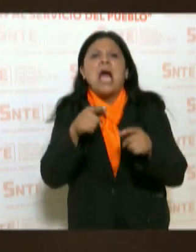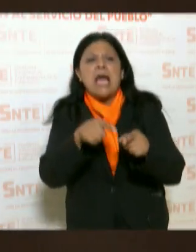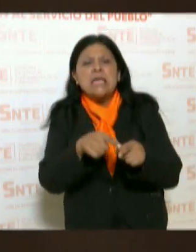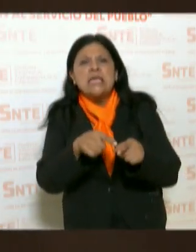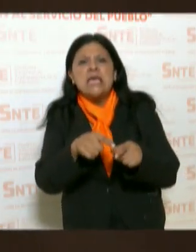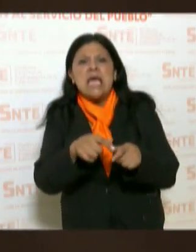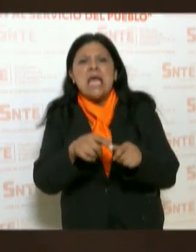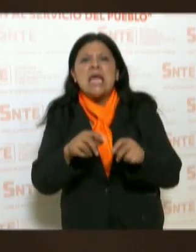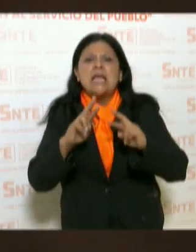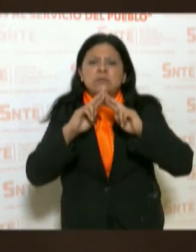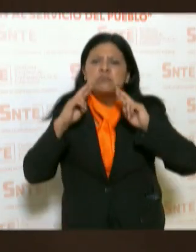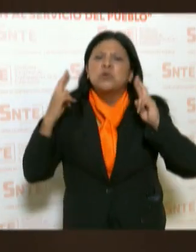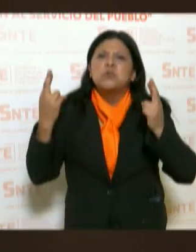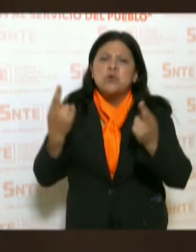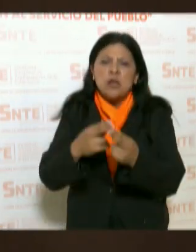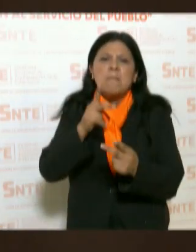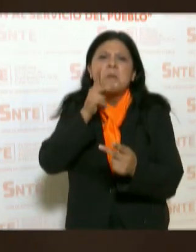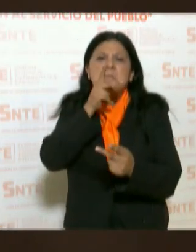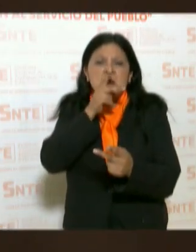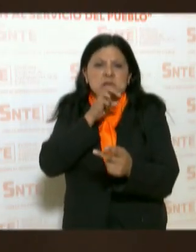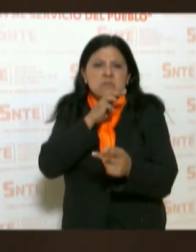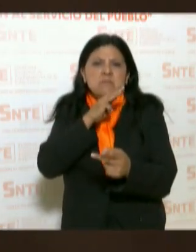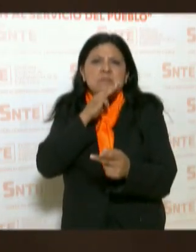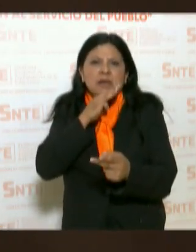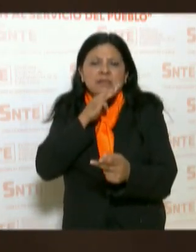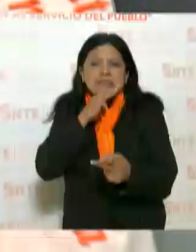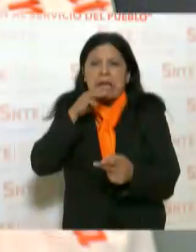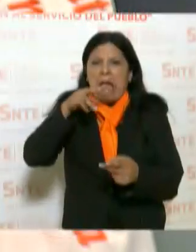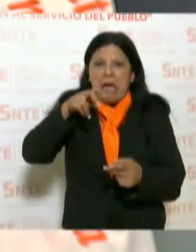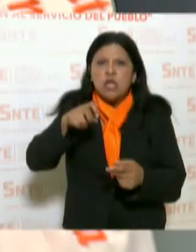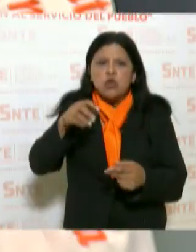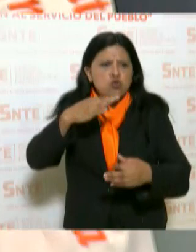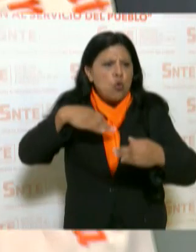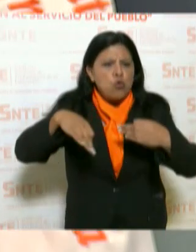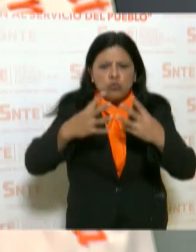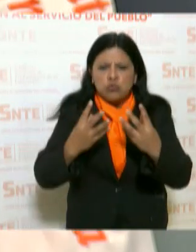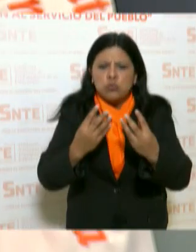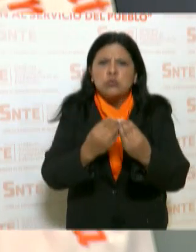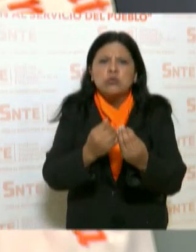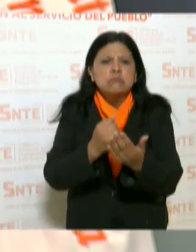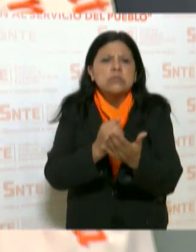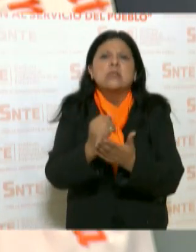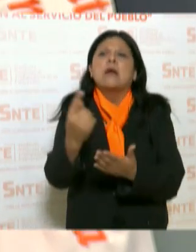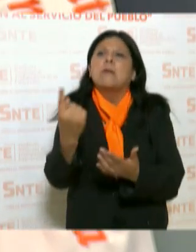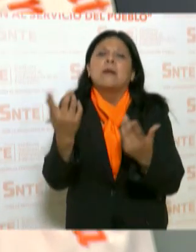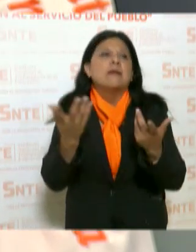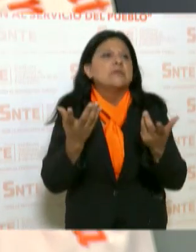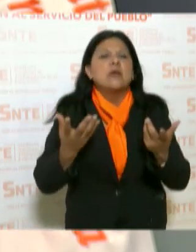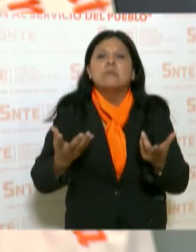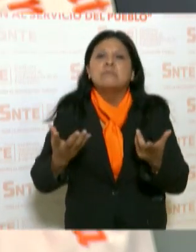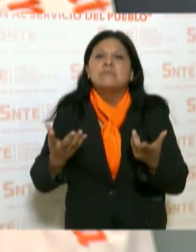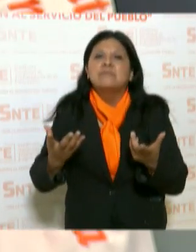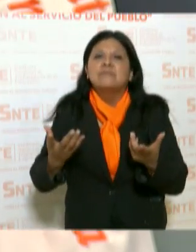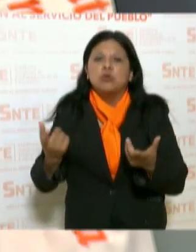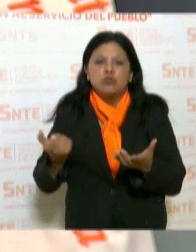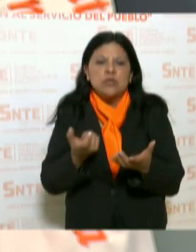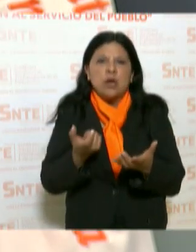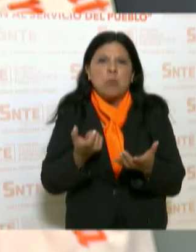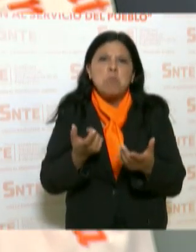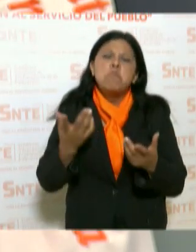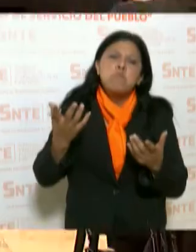familia, se decida qué hacer con el dinero que les llega para darle